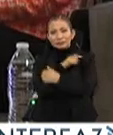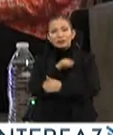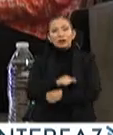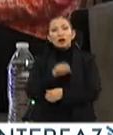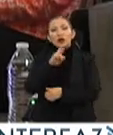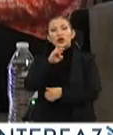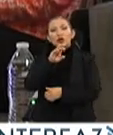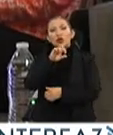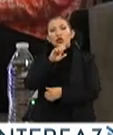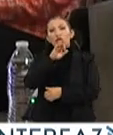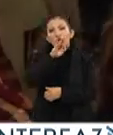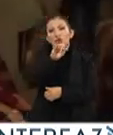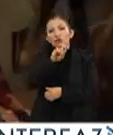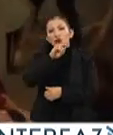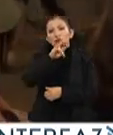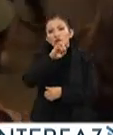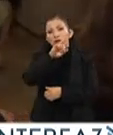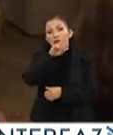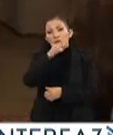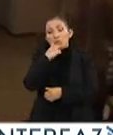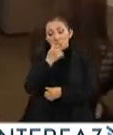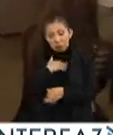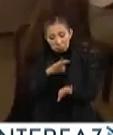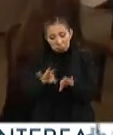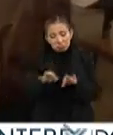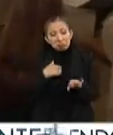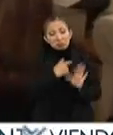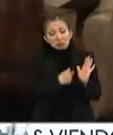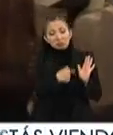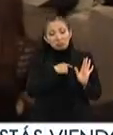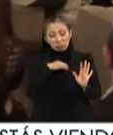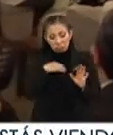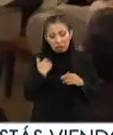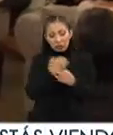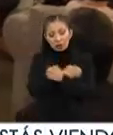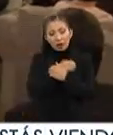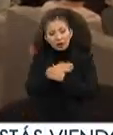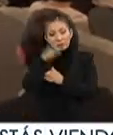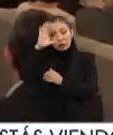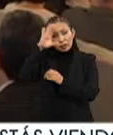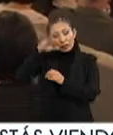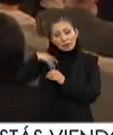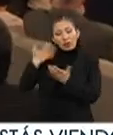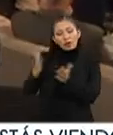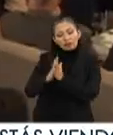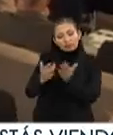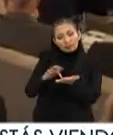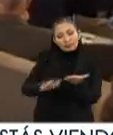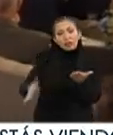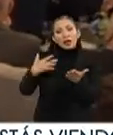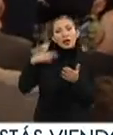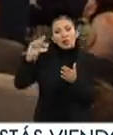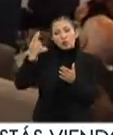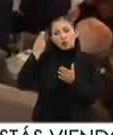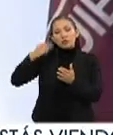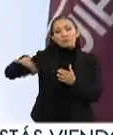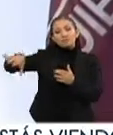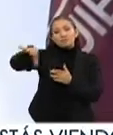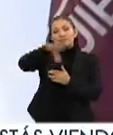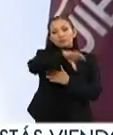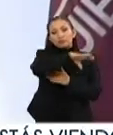Superior, Rodolfo Tuirán, refrendó la tarea educativa, académica y científica de las instituciones de educación